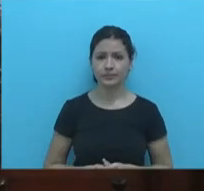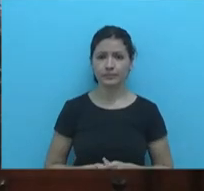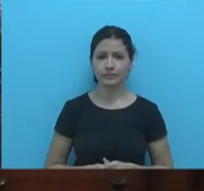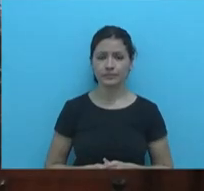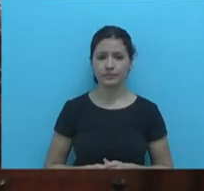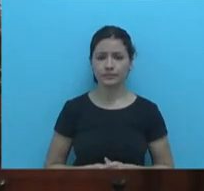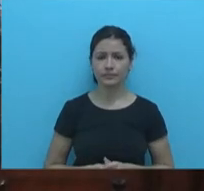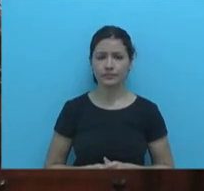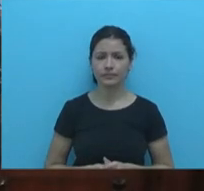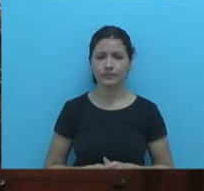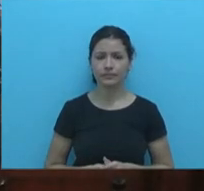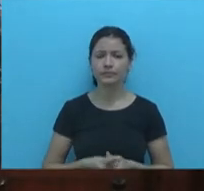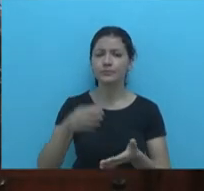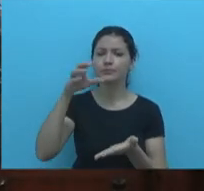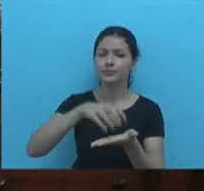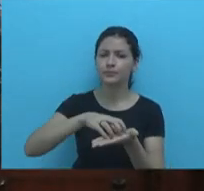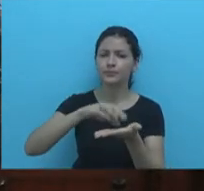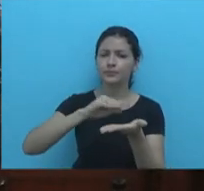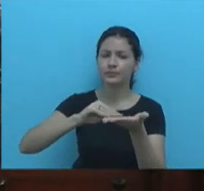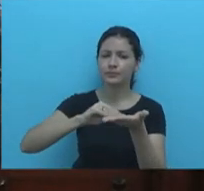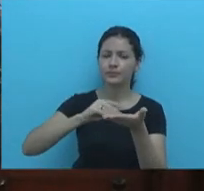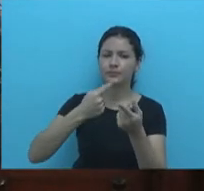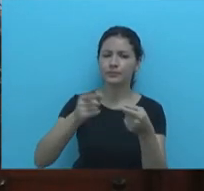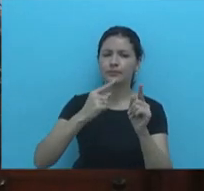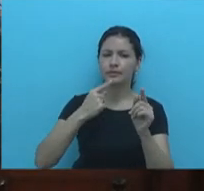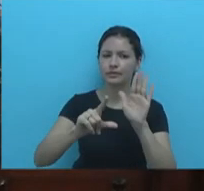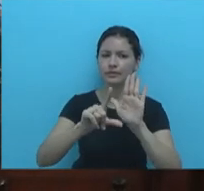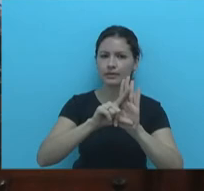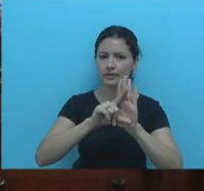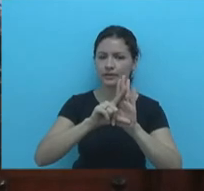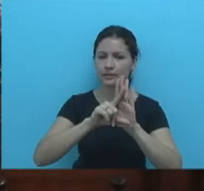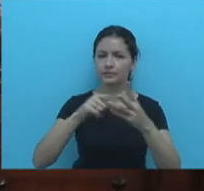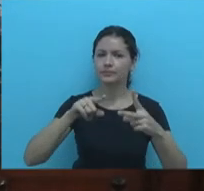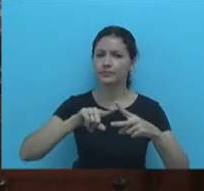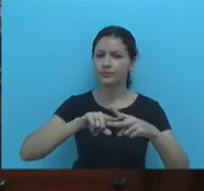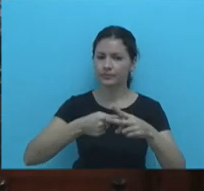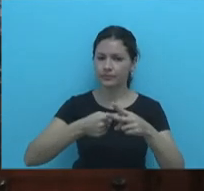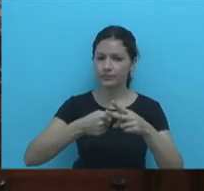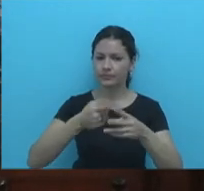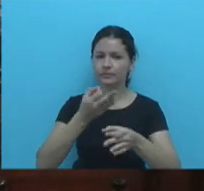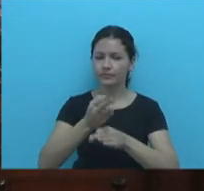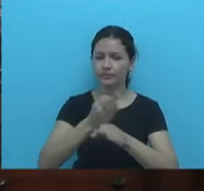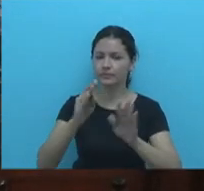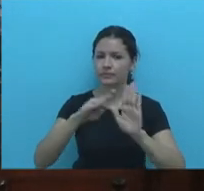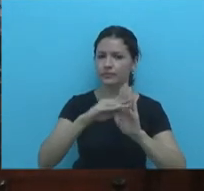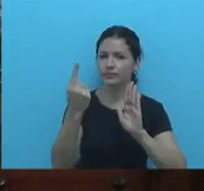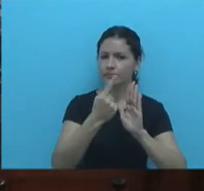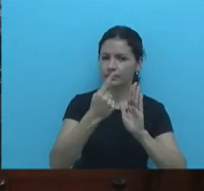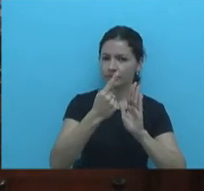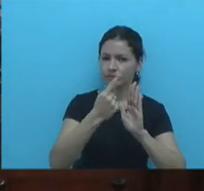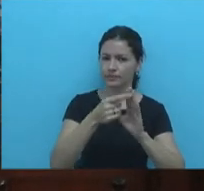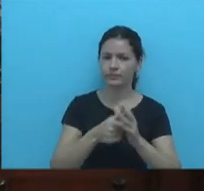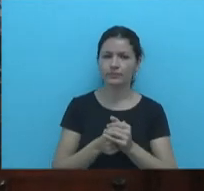La legislatura de la provincia de Santa Fe sanciona con fuerza de ley talleres de capacitación. Artículo primero. Establézcase